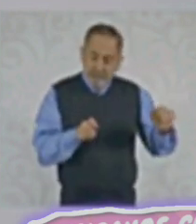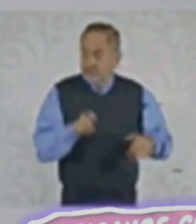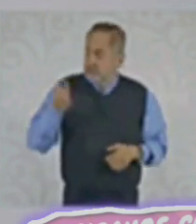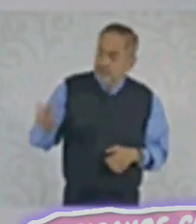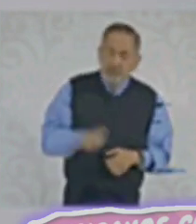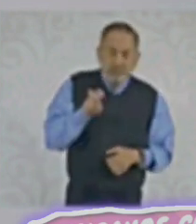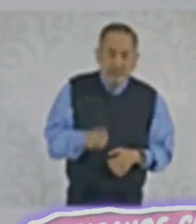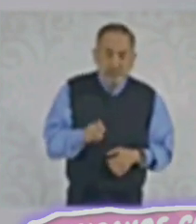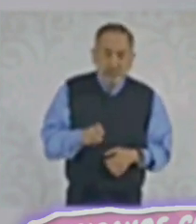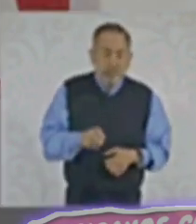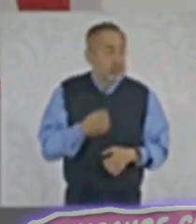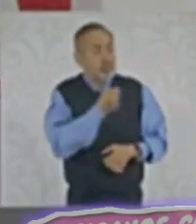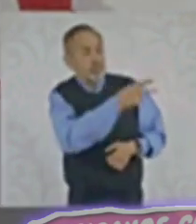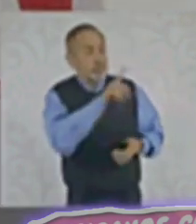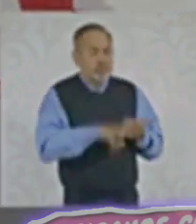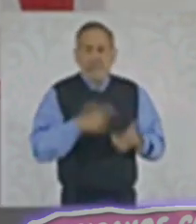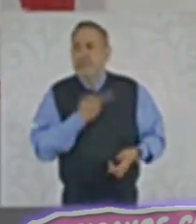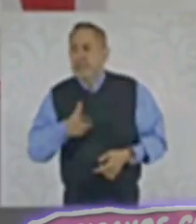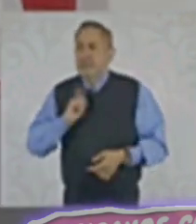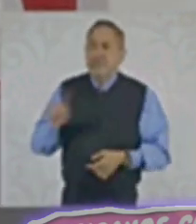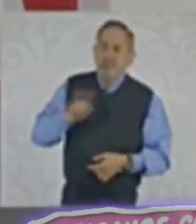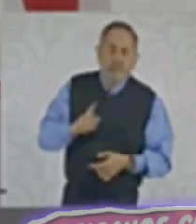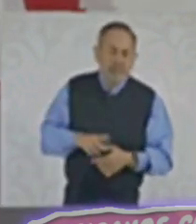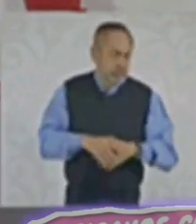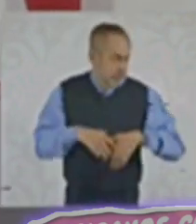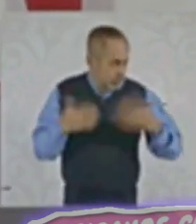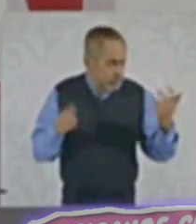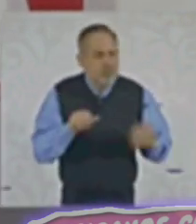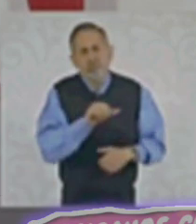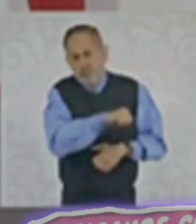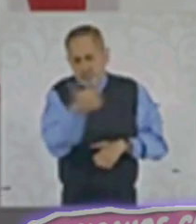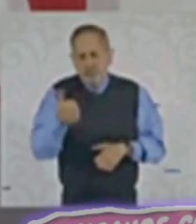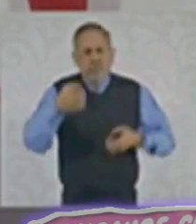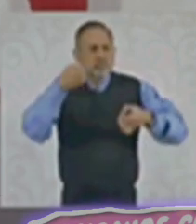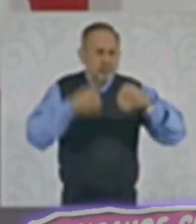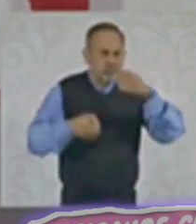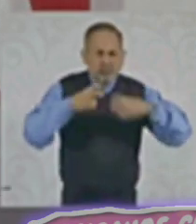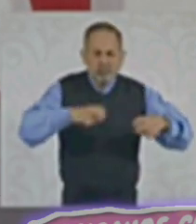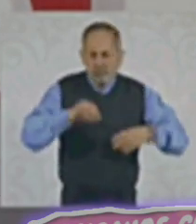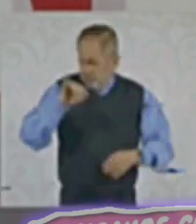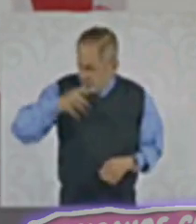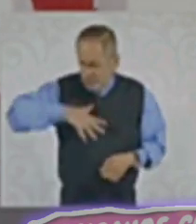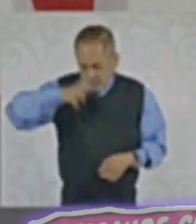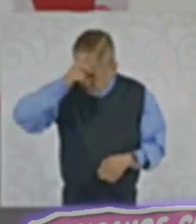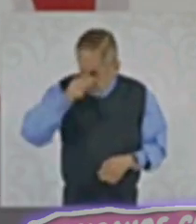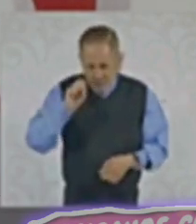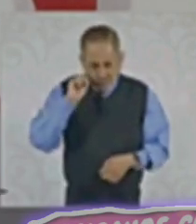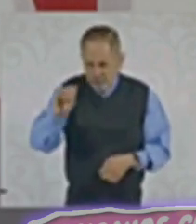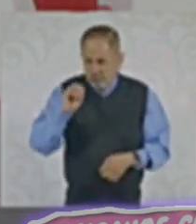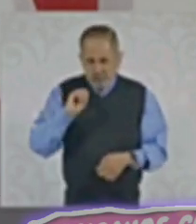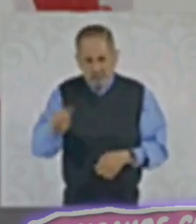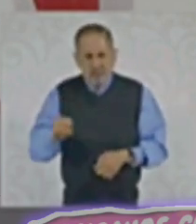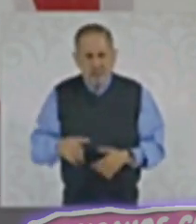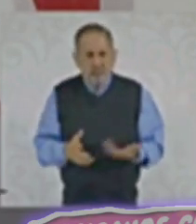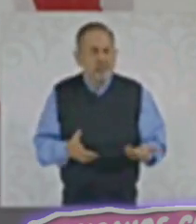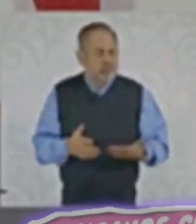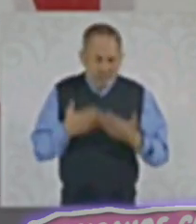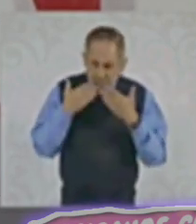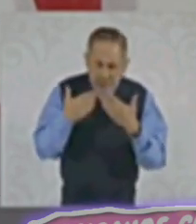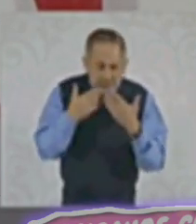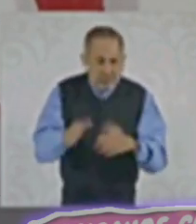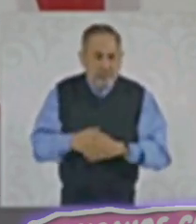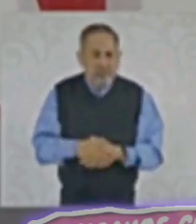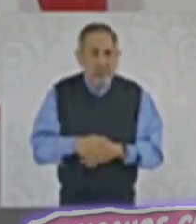de ellos no están de acuerdo. Hay otros jueces que sí están de acuerdo, hay que decirlo, que por cierto les dan muy